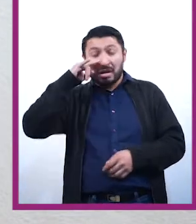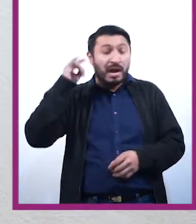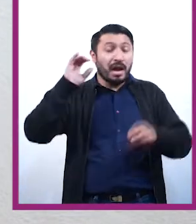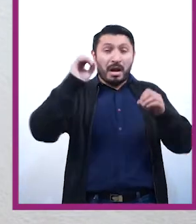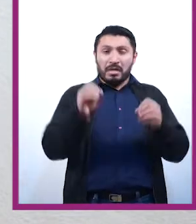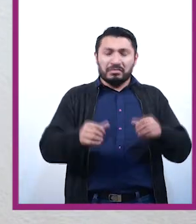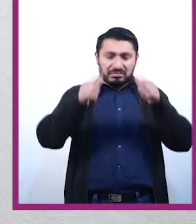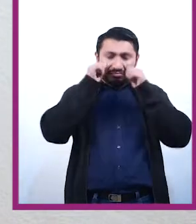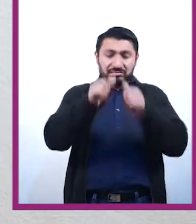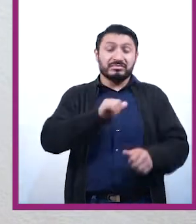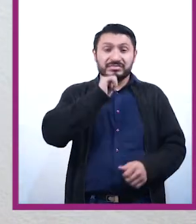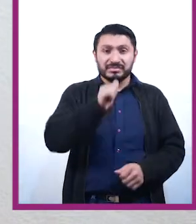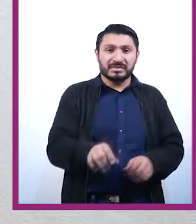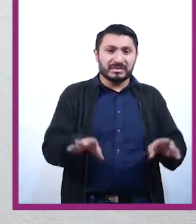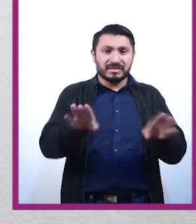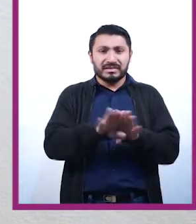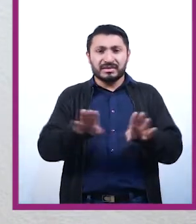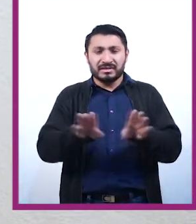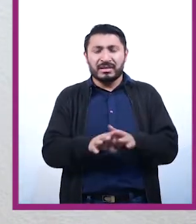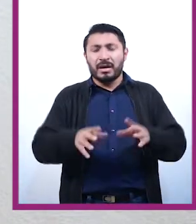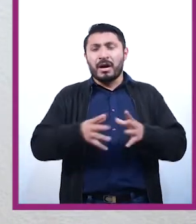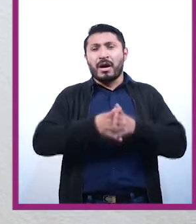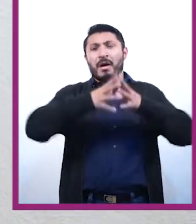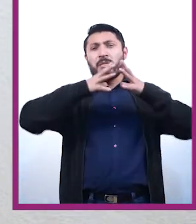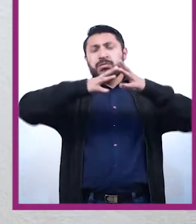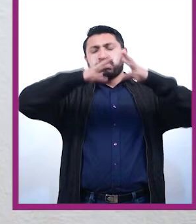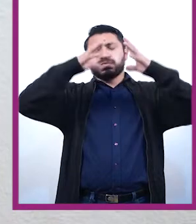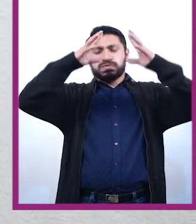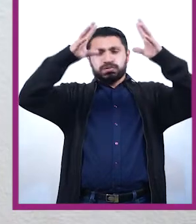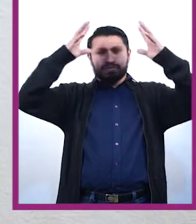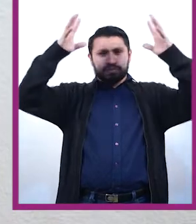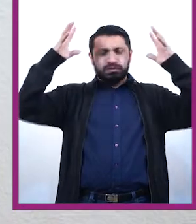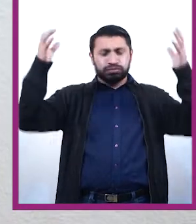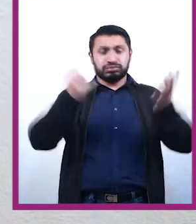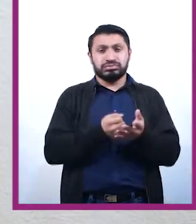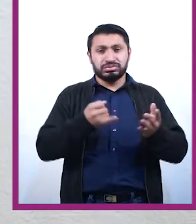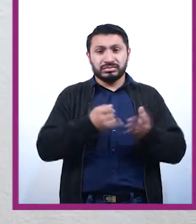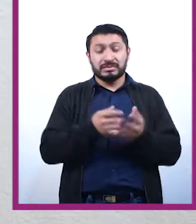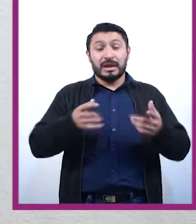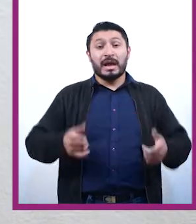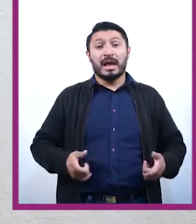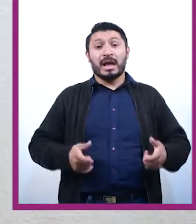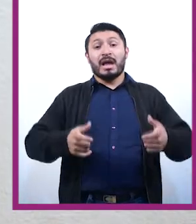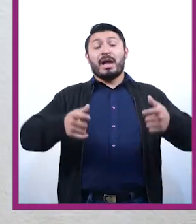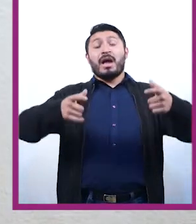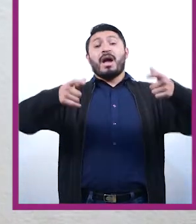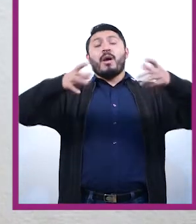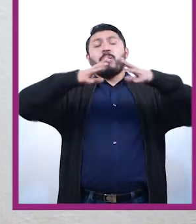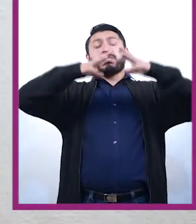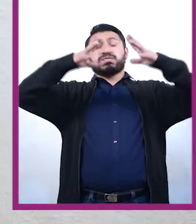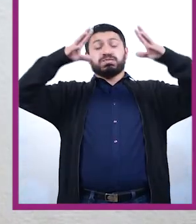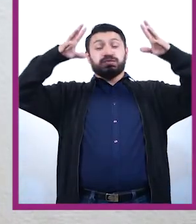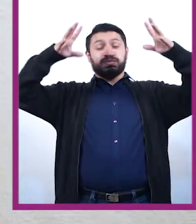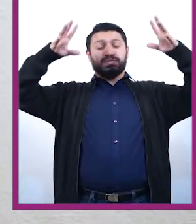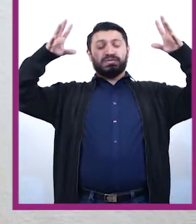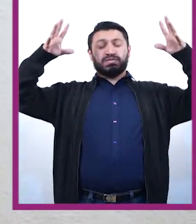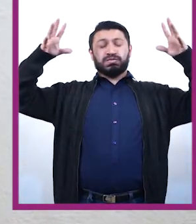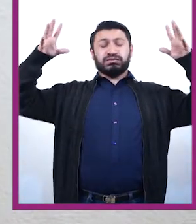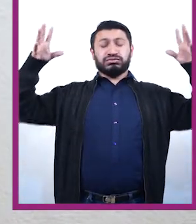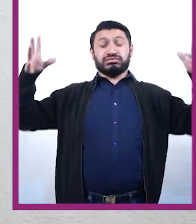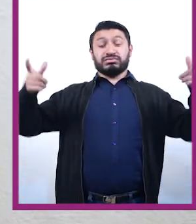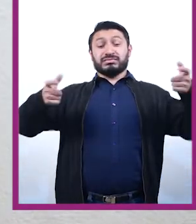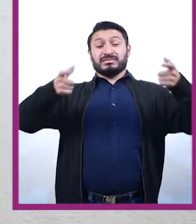o no quería ver que se estaba creando una enorme burbuja inflacionaria. El crecimiento era desmedido,